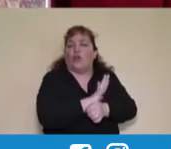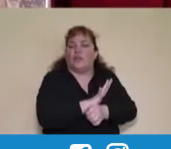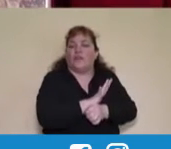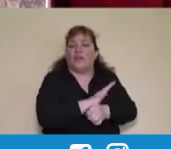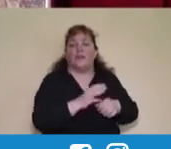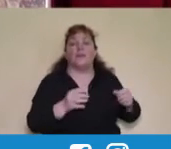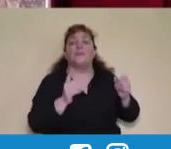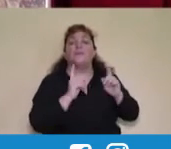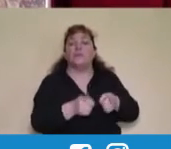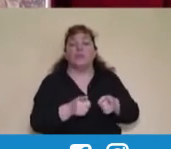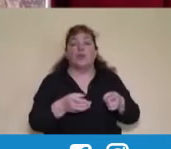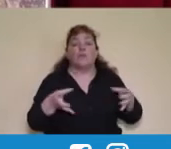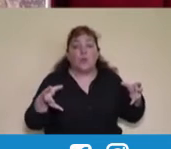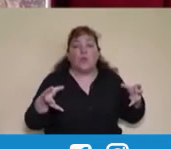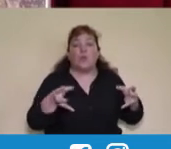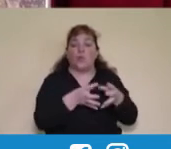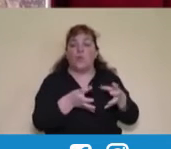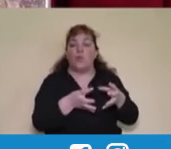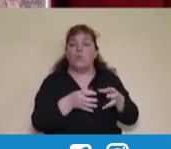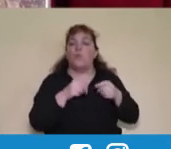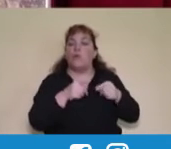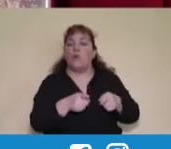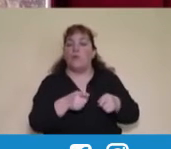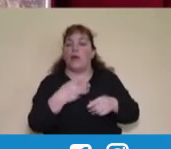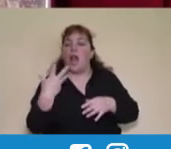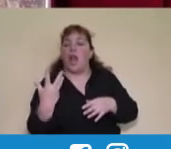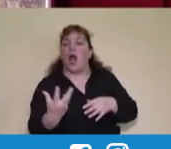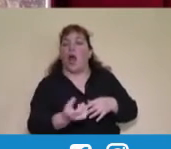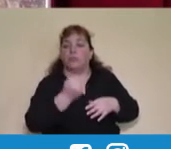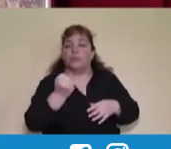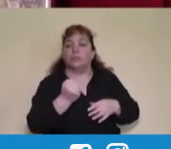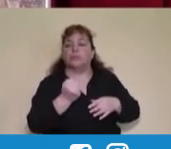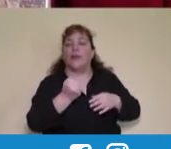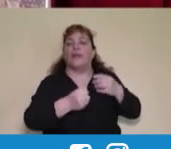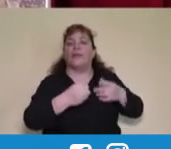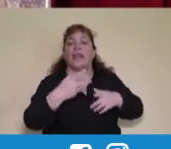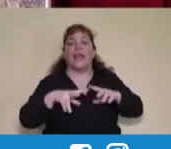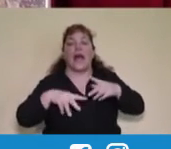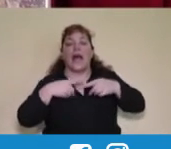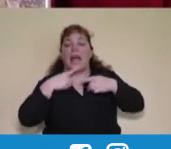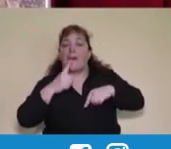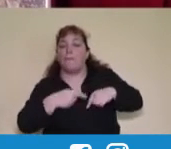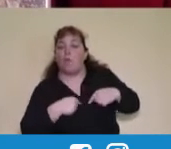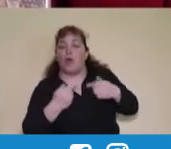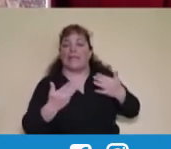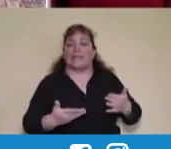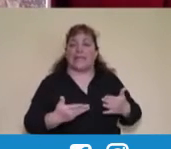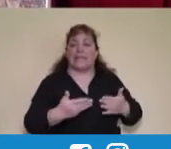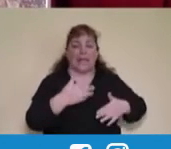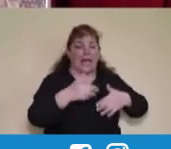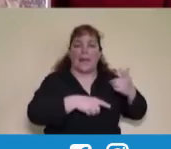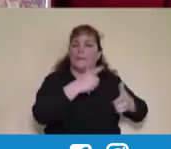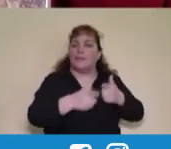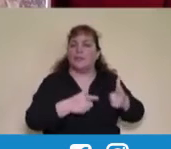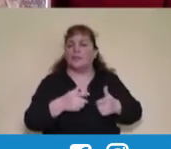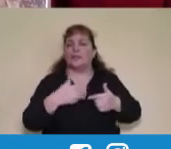una central de operaciones destinada a coordinar el uso eficiente de los recursos de respuesta y centralizar las distintas